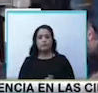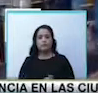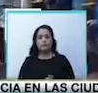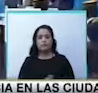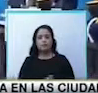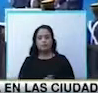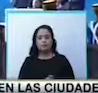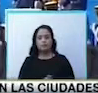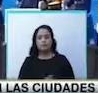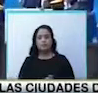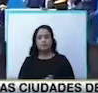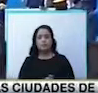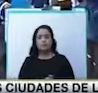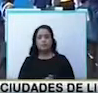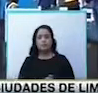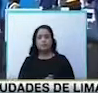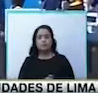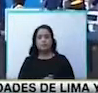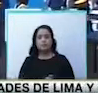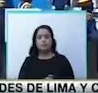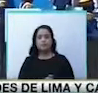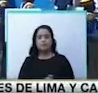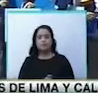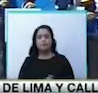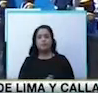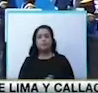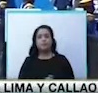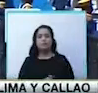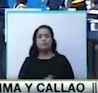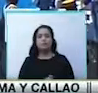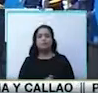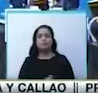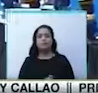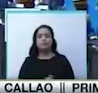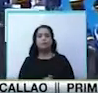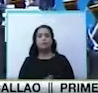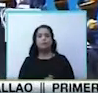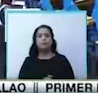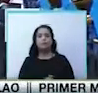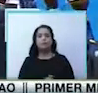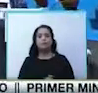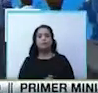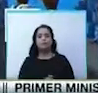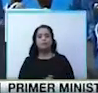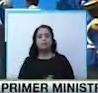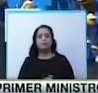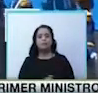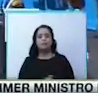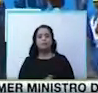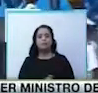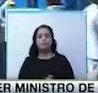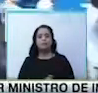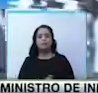están en manos de Libertad y Refundación, y tenemos una masa consciente, deseosa de cambio, que también podrían, digamos, ponerse en esa